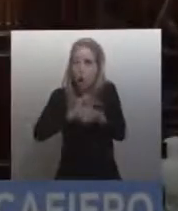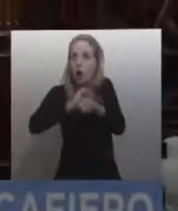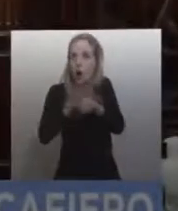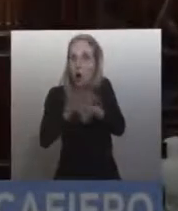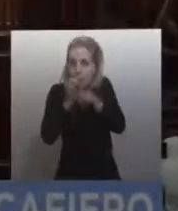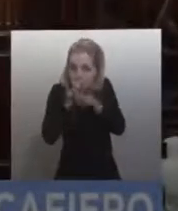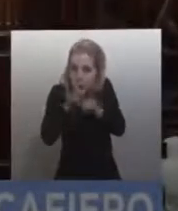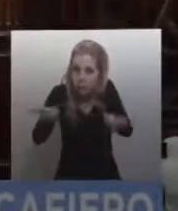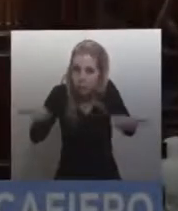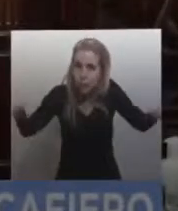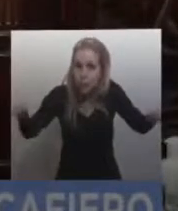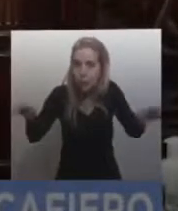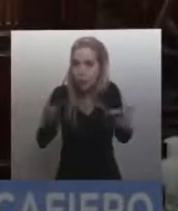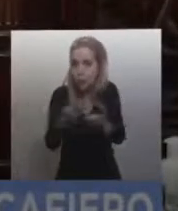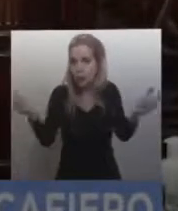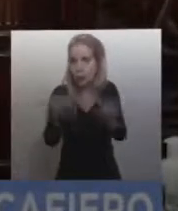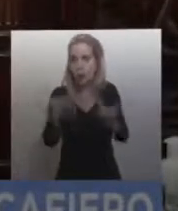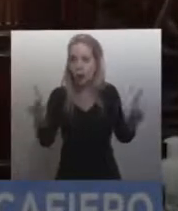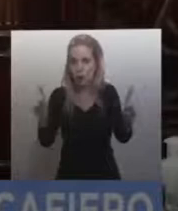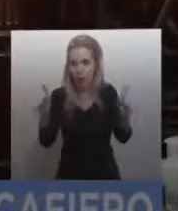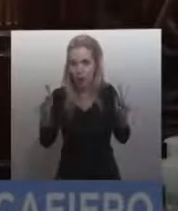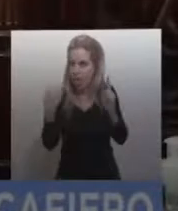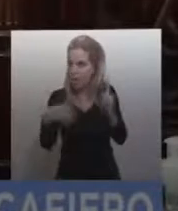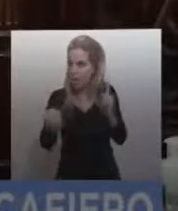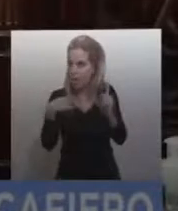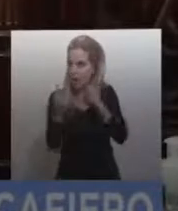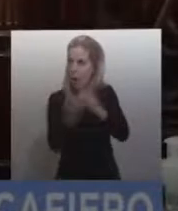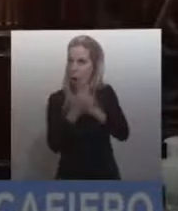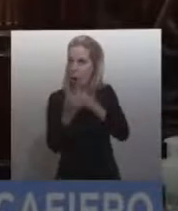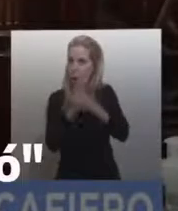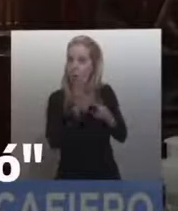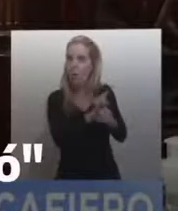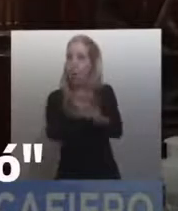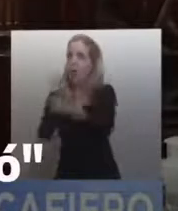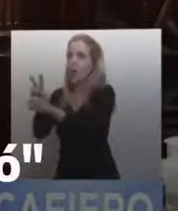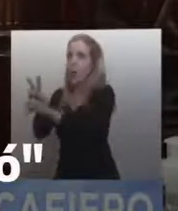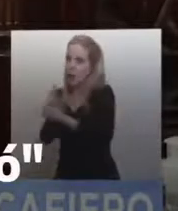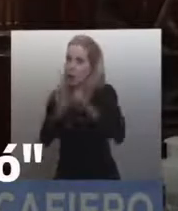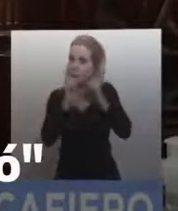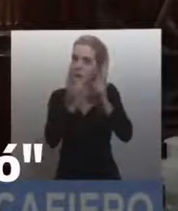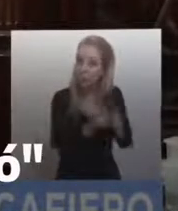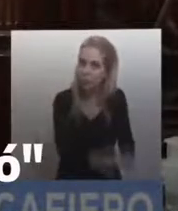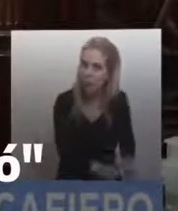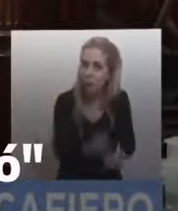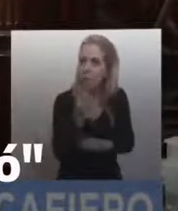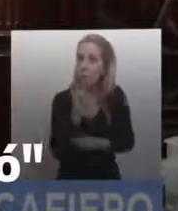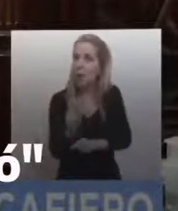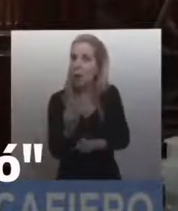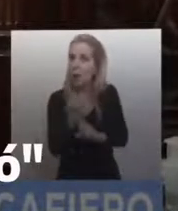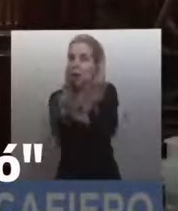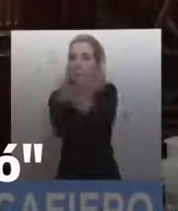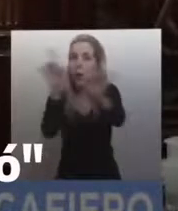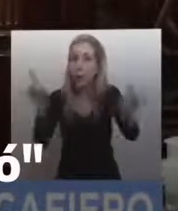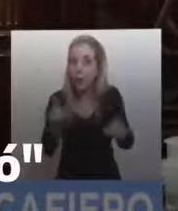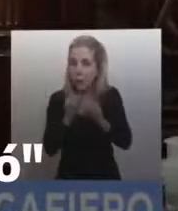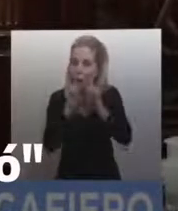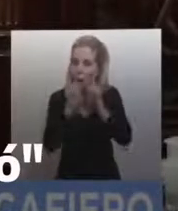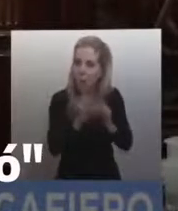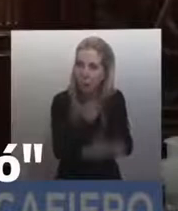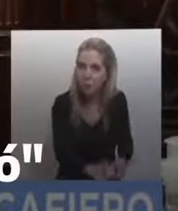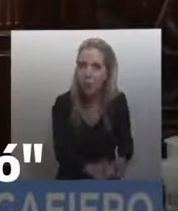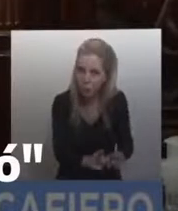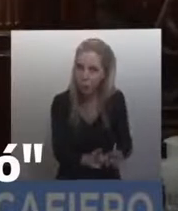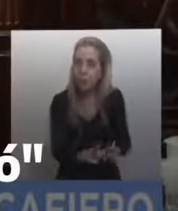pasó. Tenemos que seguir cuidándonos. El peligro todavía no pasó. Tenemos que anteponer